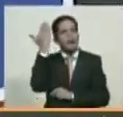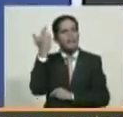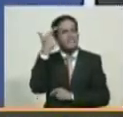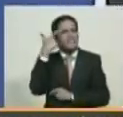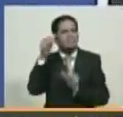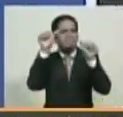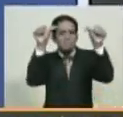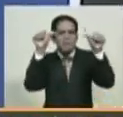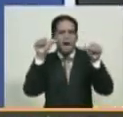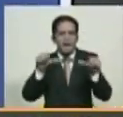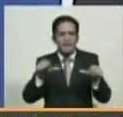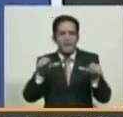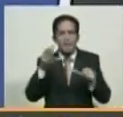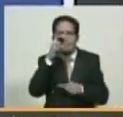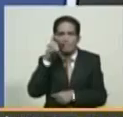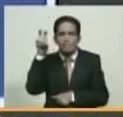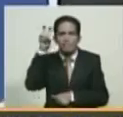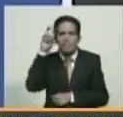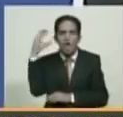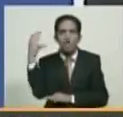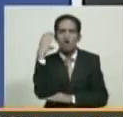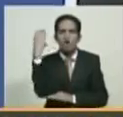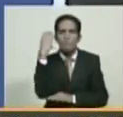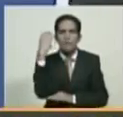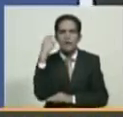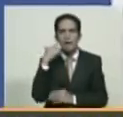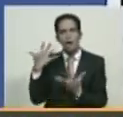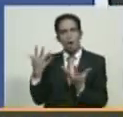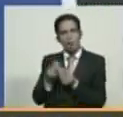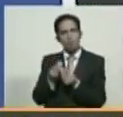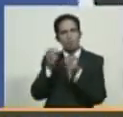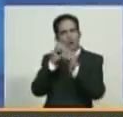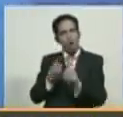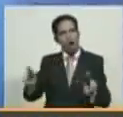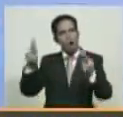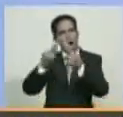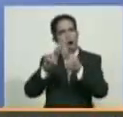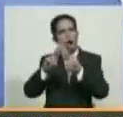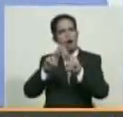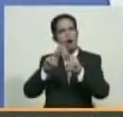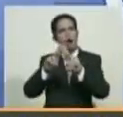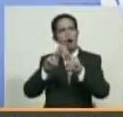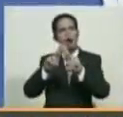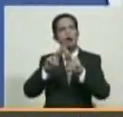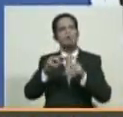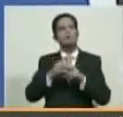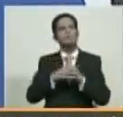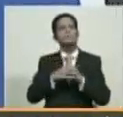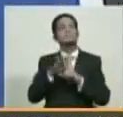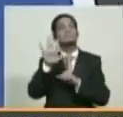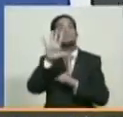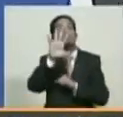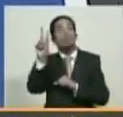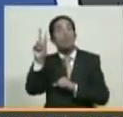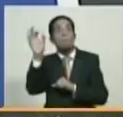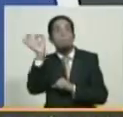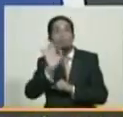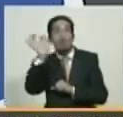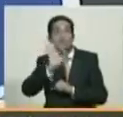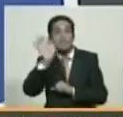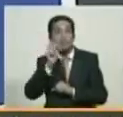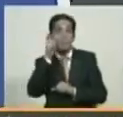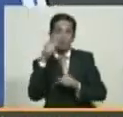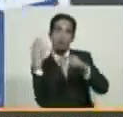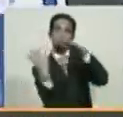de la Cancillería colombiana, realizado con la Organización Internacional para las Migraciones. El 52% de los que pasan el